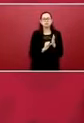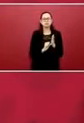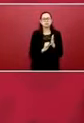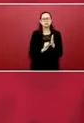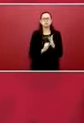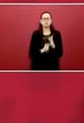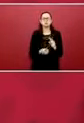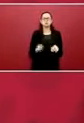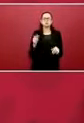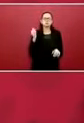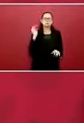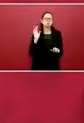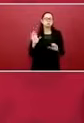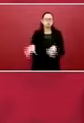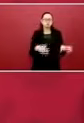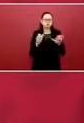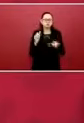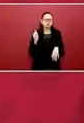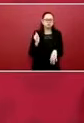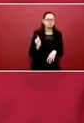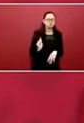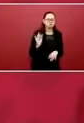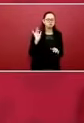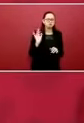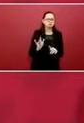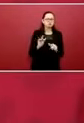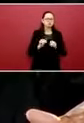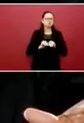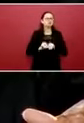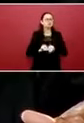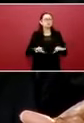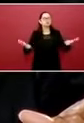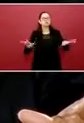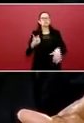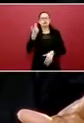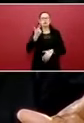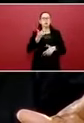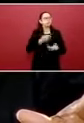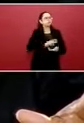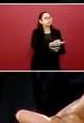botón y se dispersan los recursos.